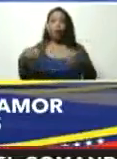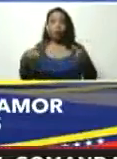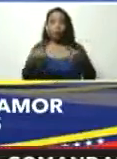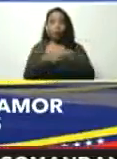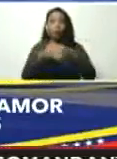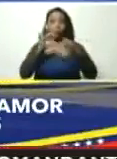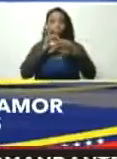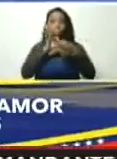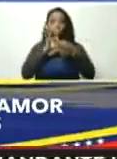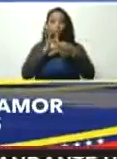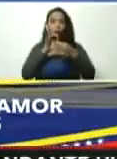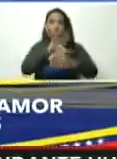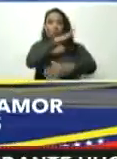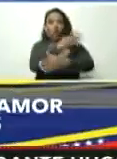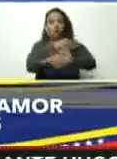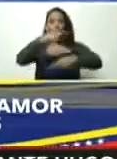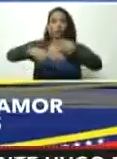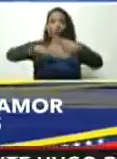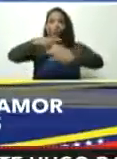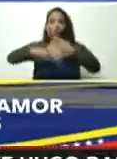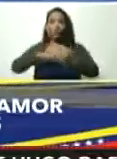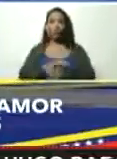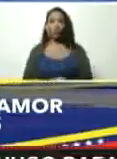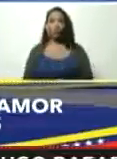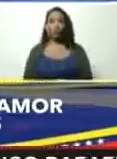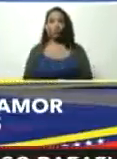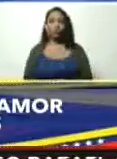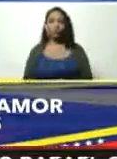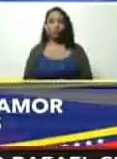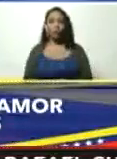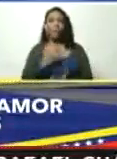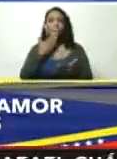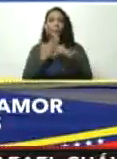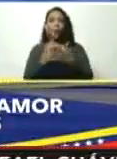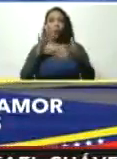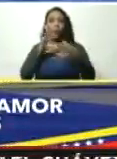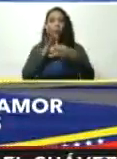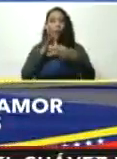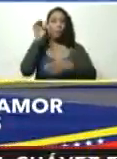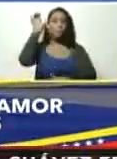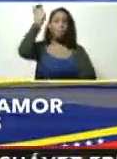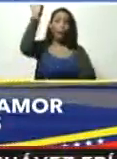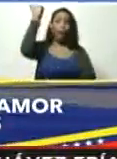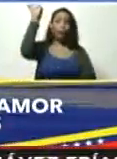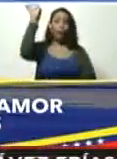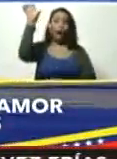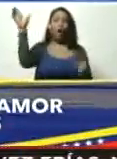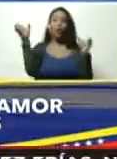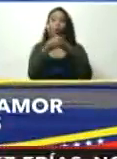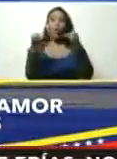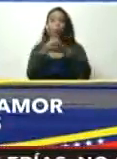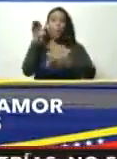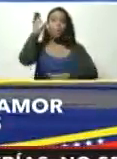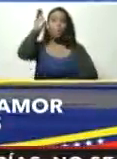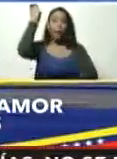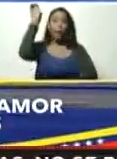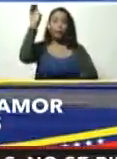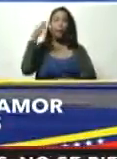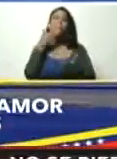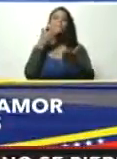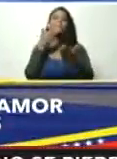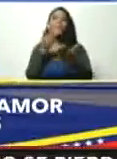de la fuerza revolucionaria. Y pidió unidad de los patriotas, unidad del gran polo patriótico, pidió unidad